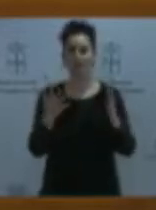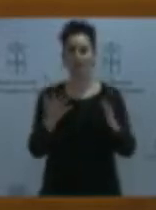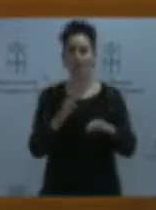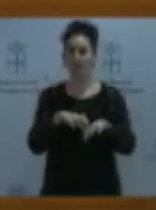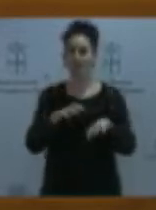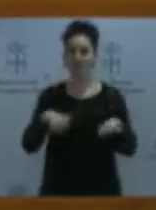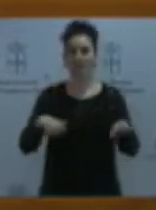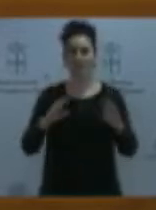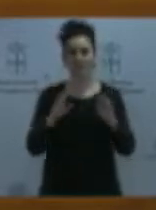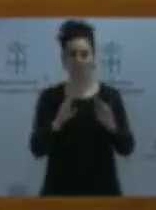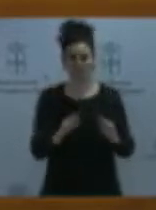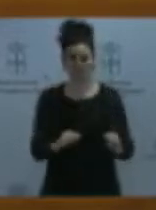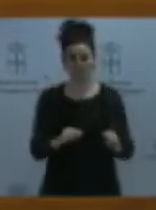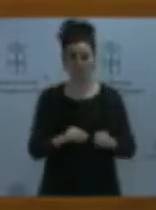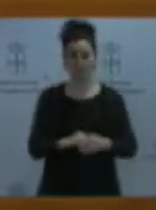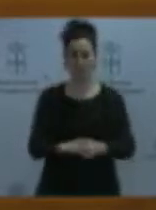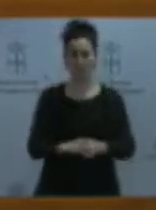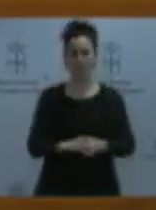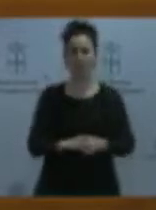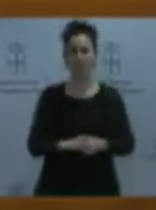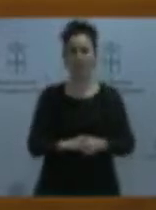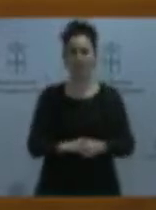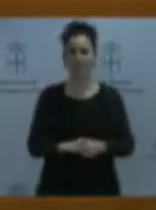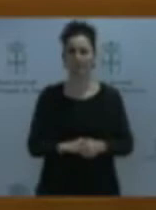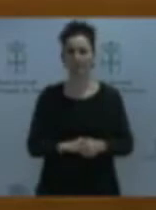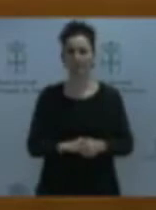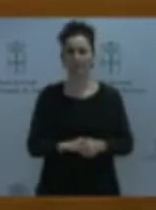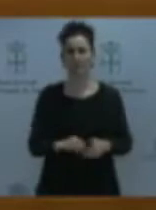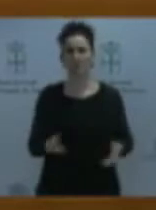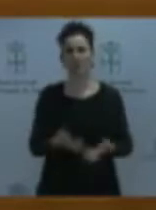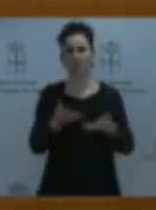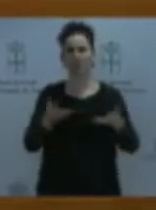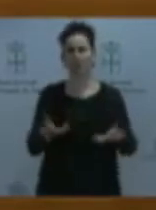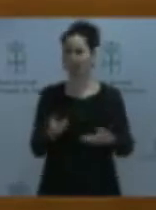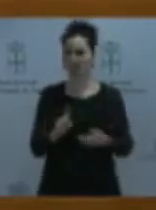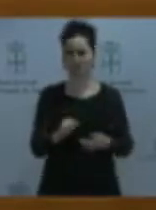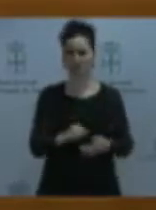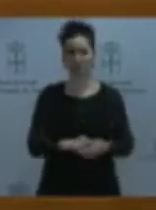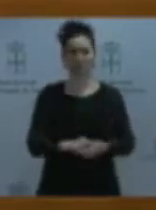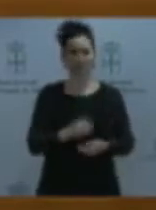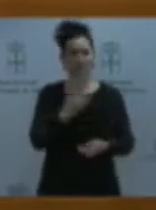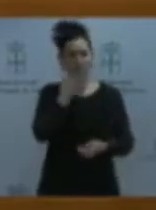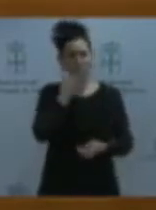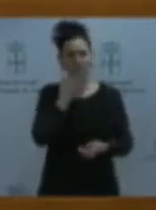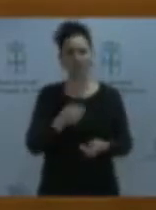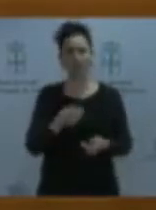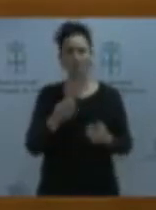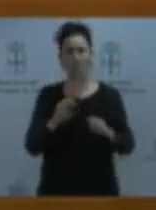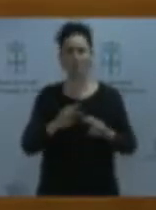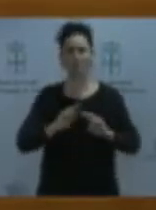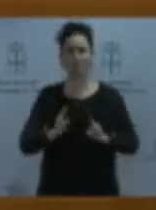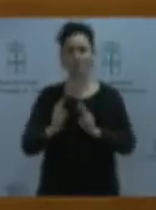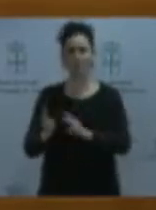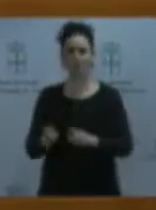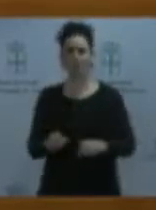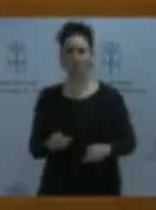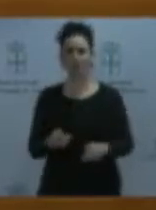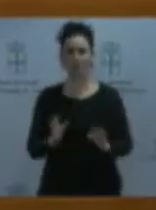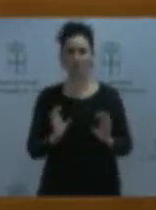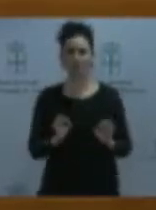intervenciones que las llaman menores, pero bueno, por las que sí que pueden actuar como mandos, por ejemplo. Bueno,